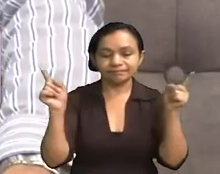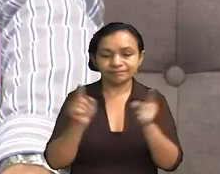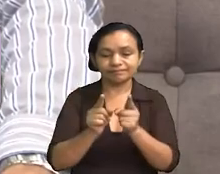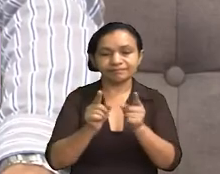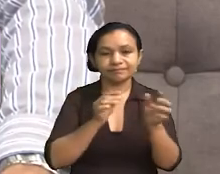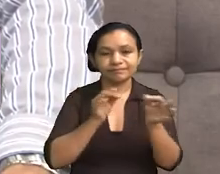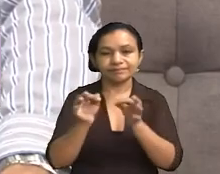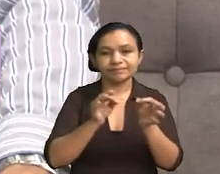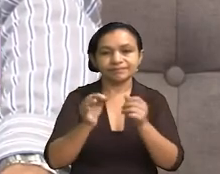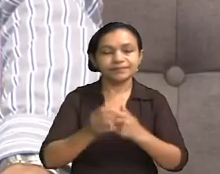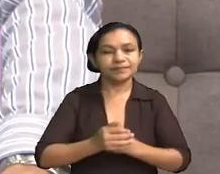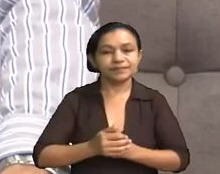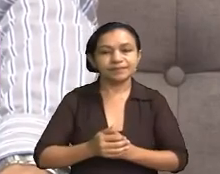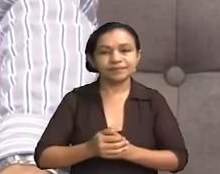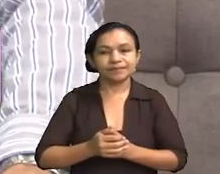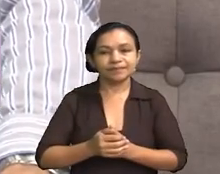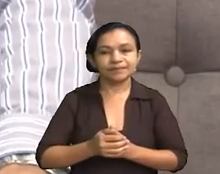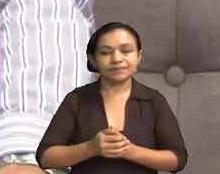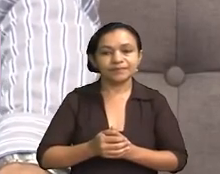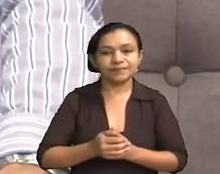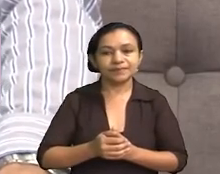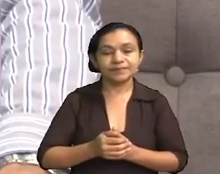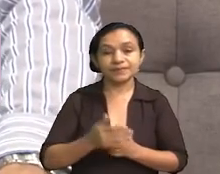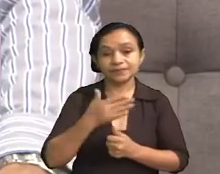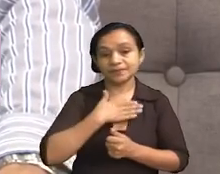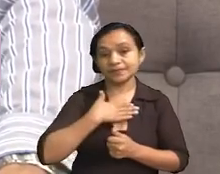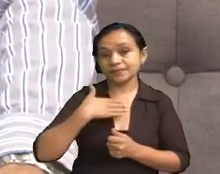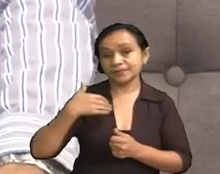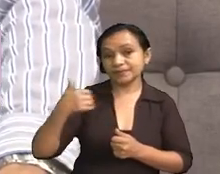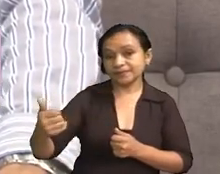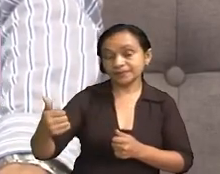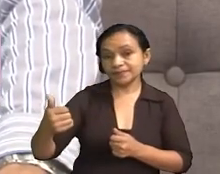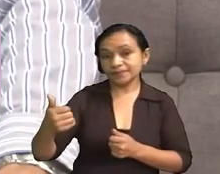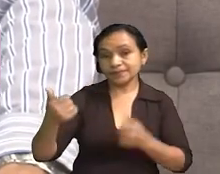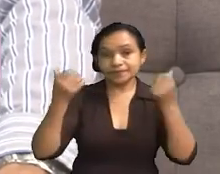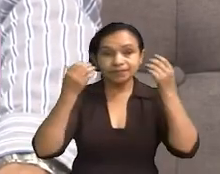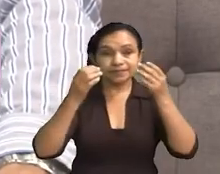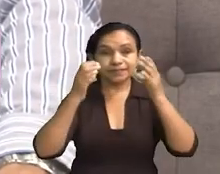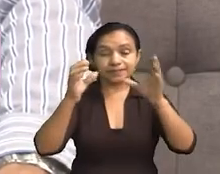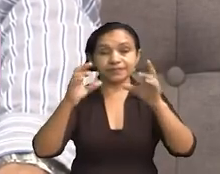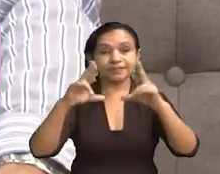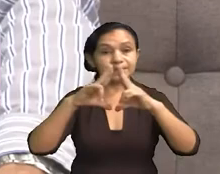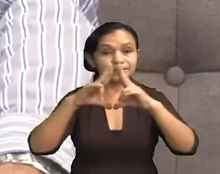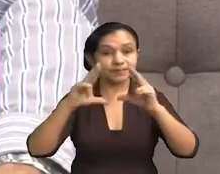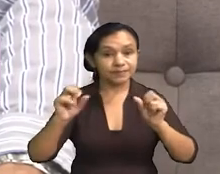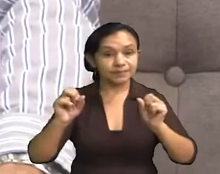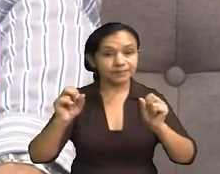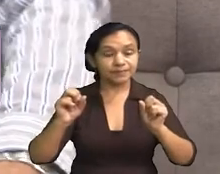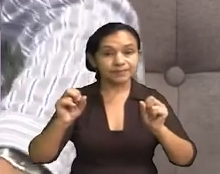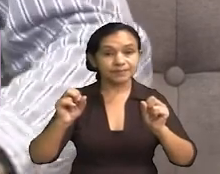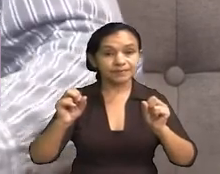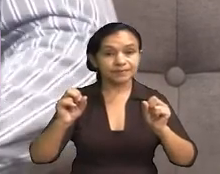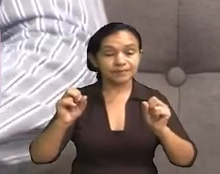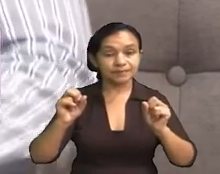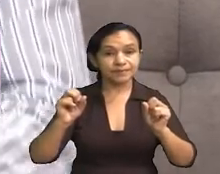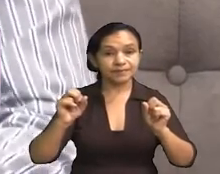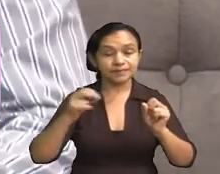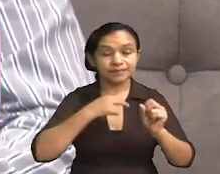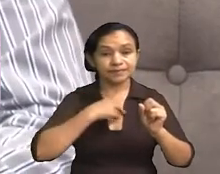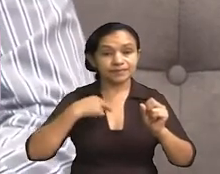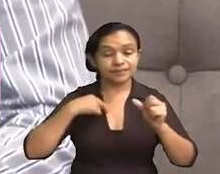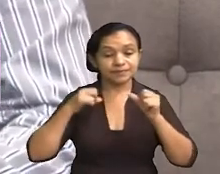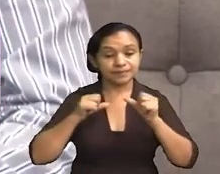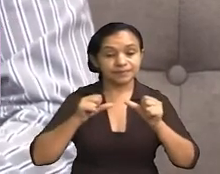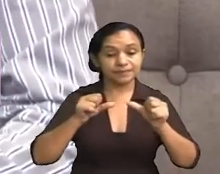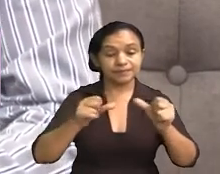Te lo resumo brevemente. Por favor. Parte de la mejoría de las condiciones de nuestro país es de que se ha mantenido